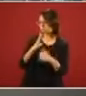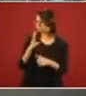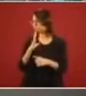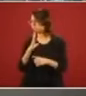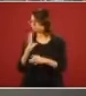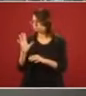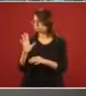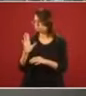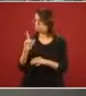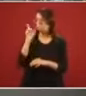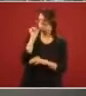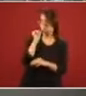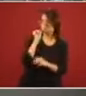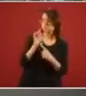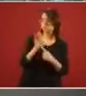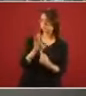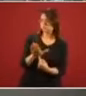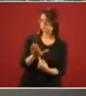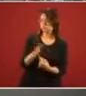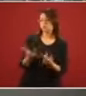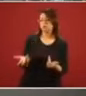presentar mañana